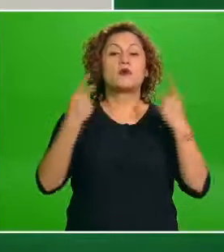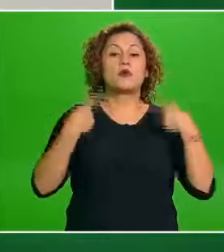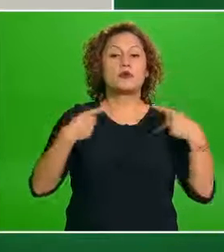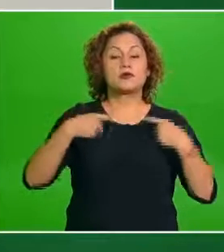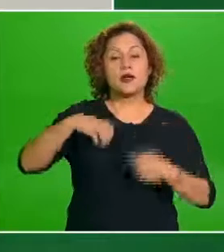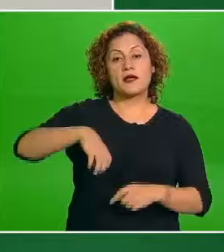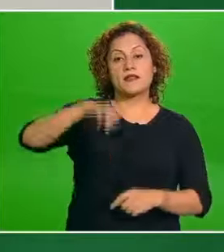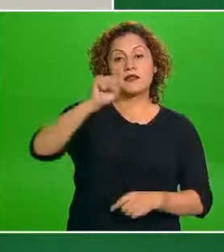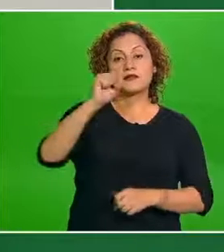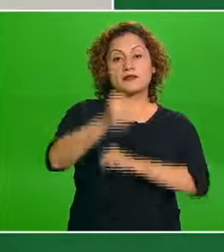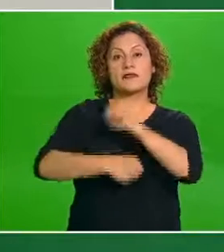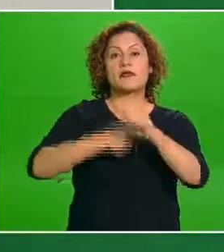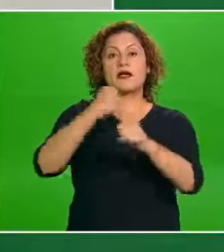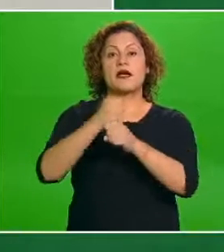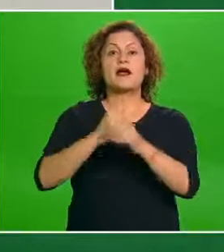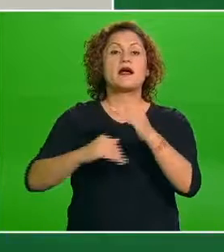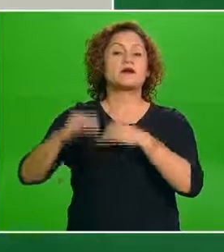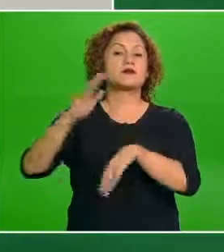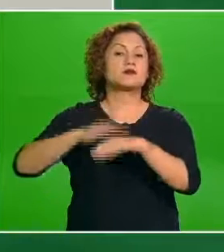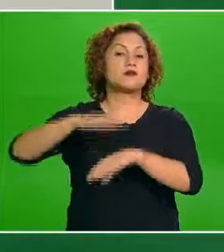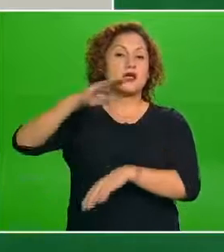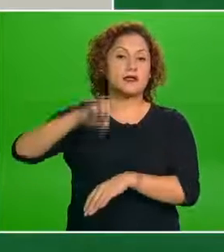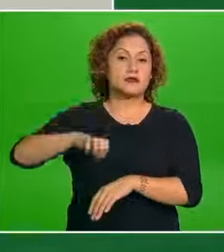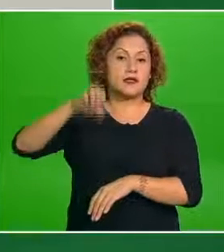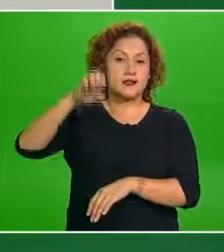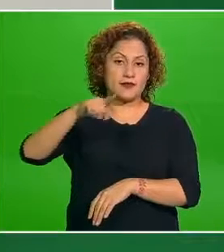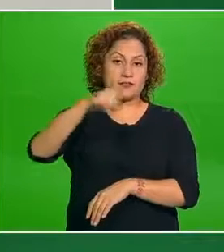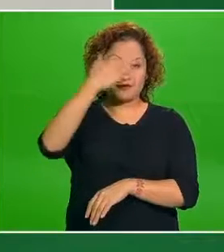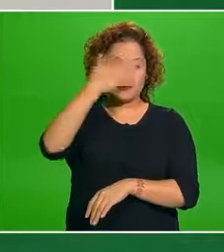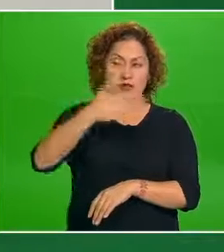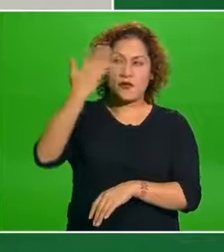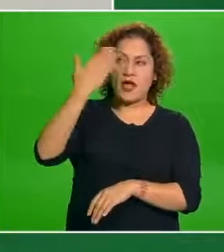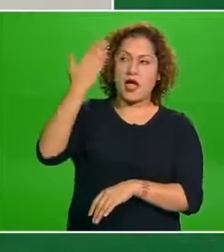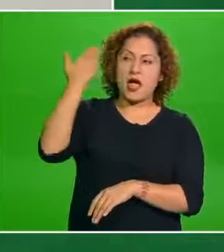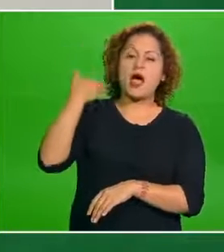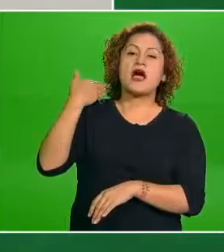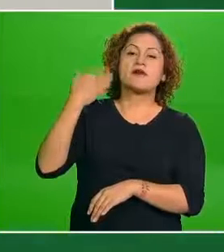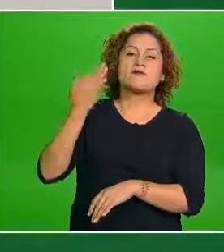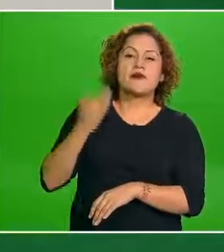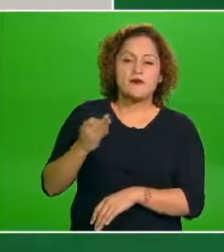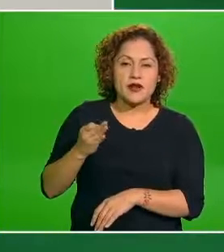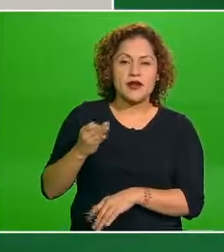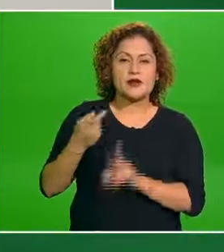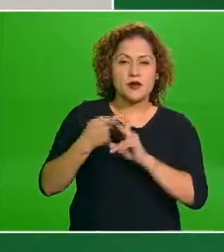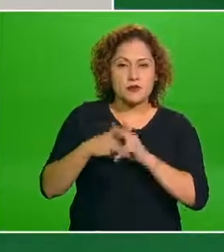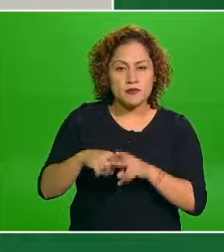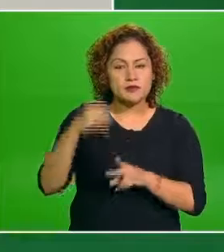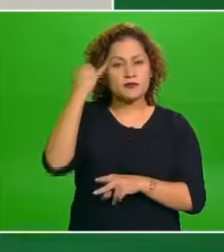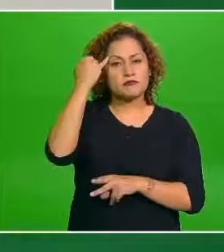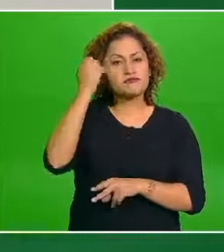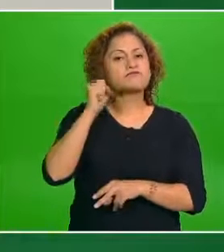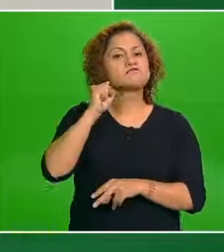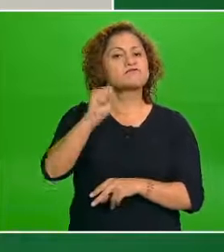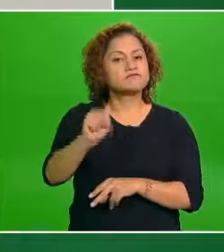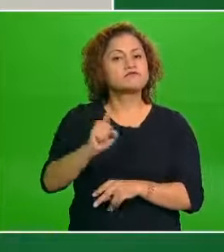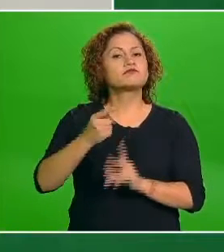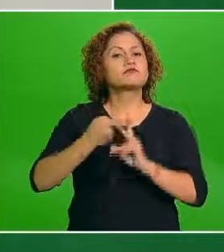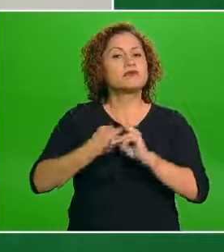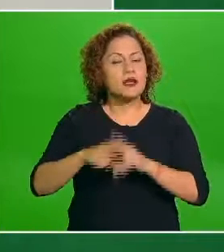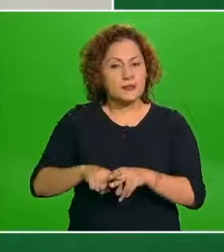60 años y más, que fue un grupo importante de enfoque que se tuvo desde mediados de febrero y con el cual se avanzó de